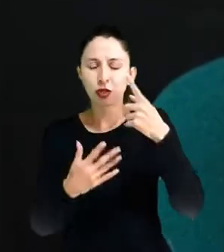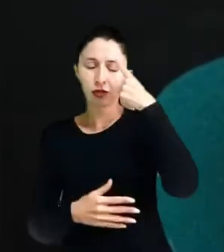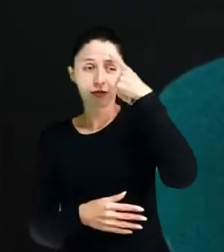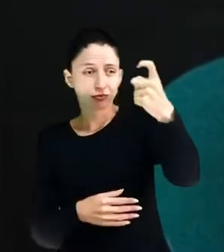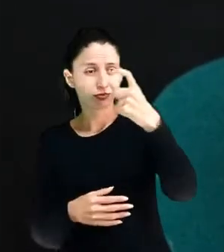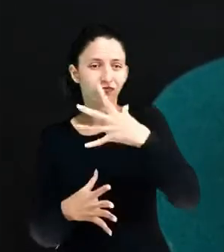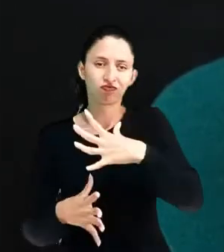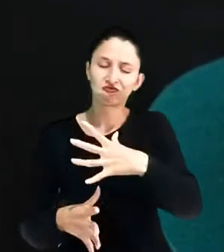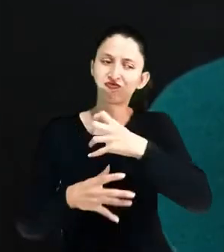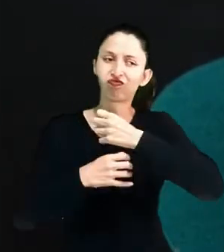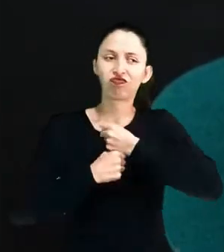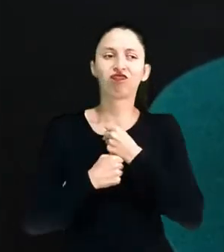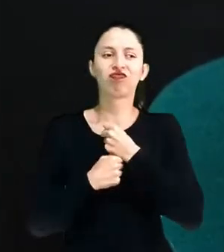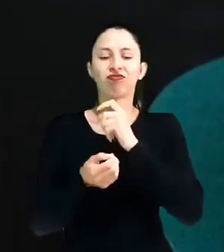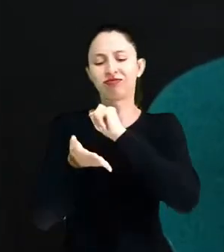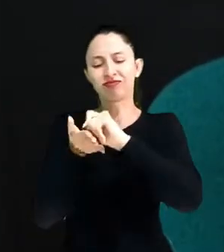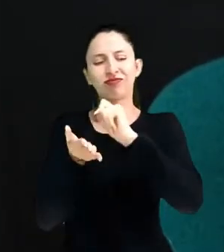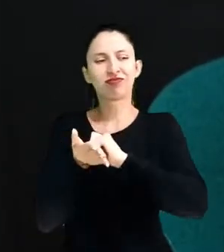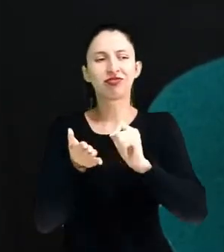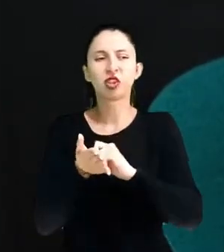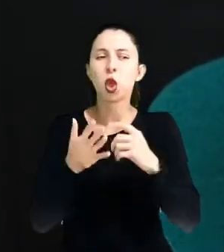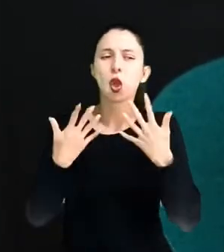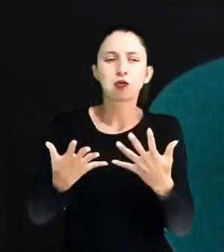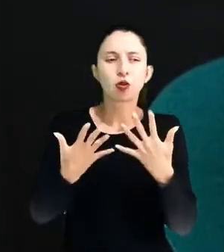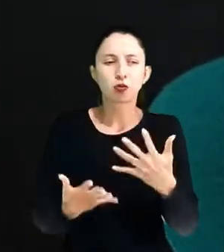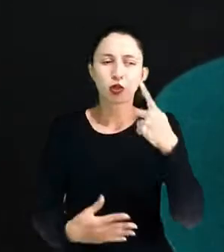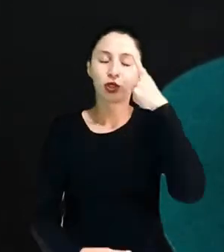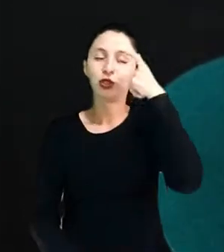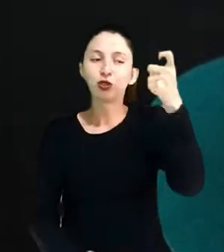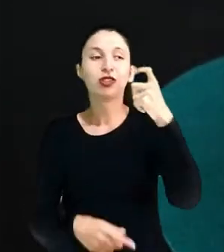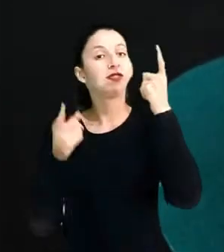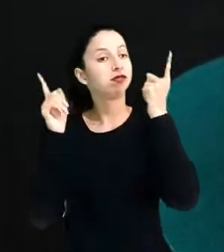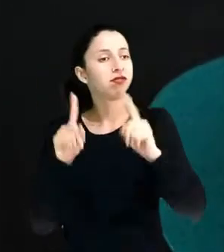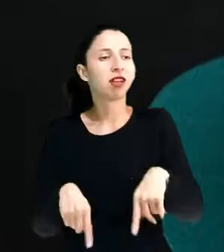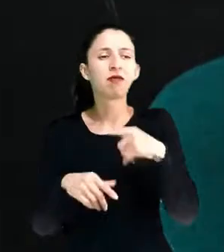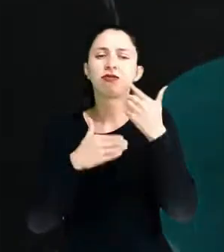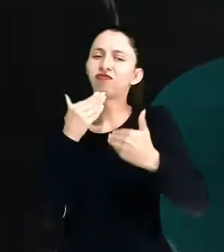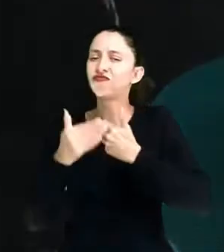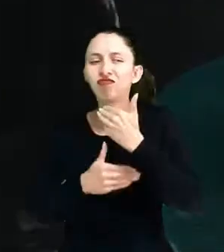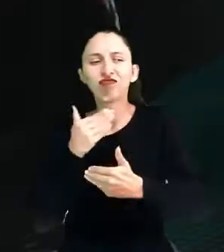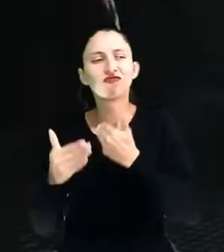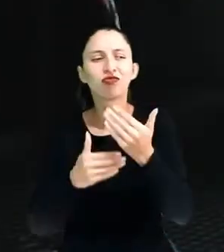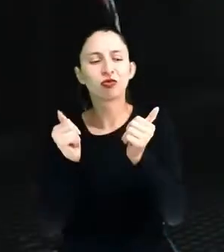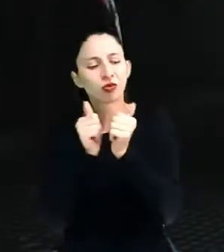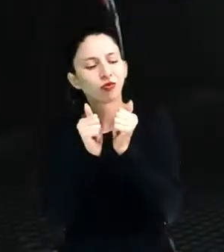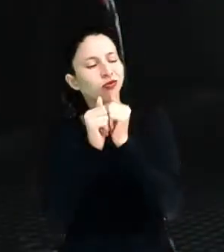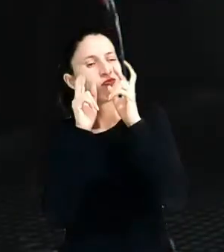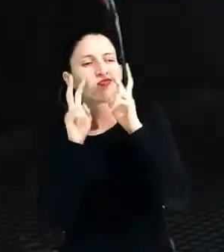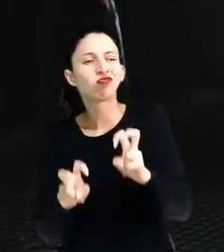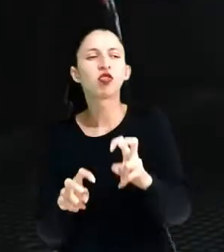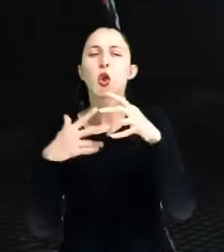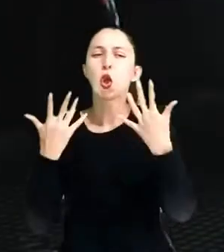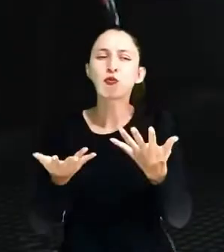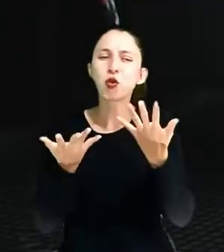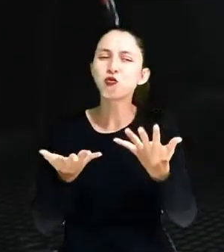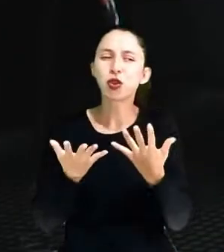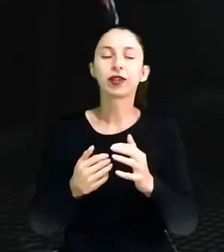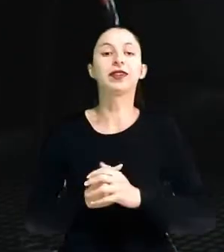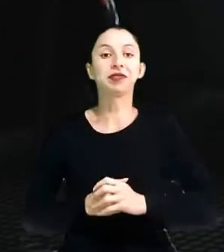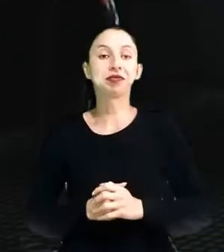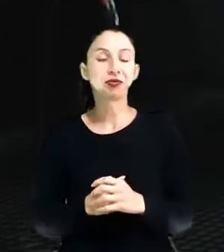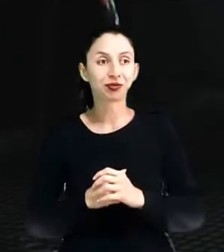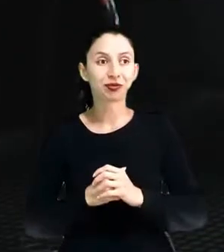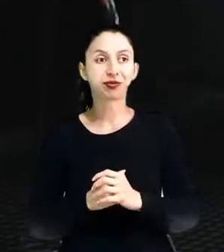ese reto, profe, de asumir la escritura de un libro de texto y, bueno, llevarlo a desarrollar con una investigación tan